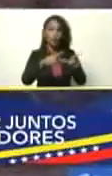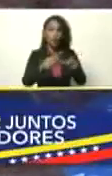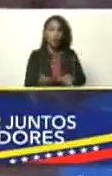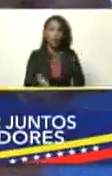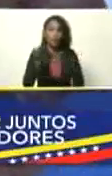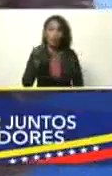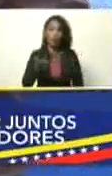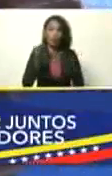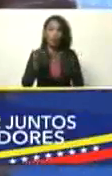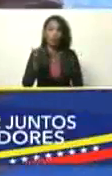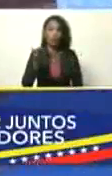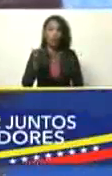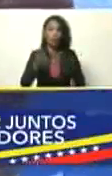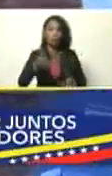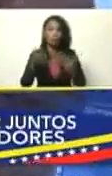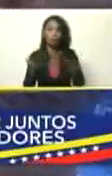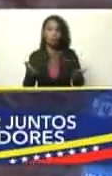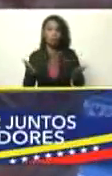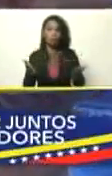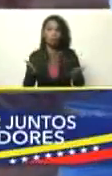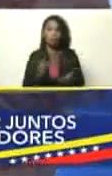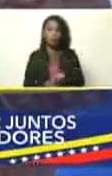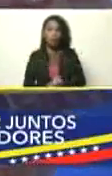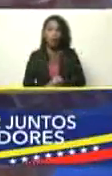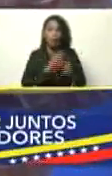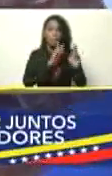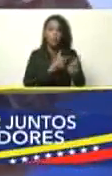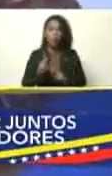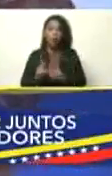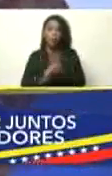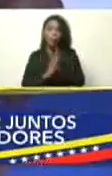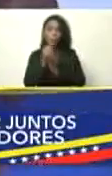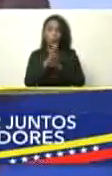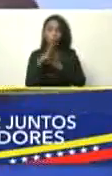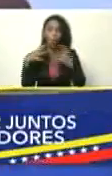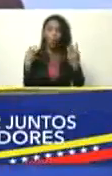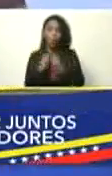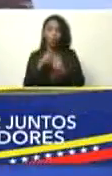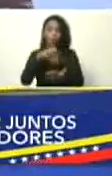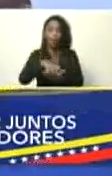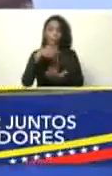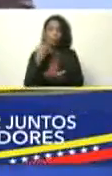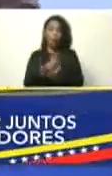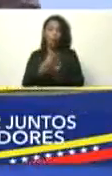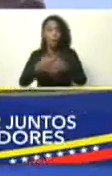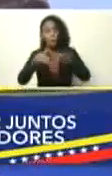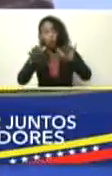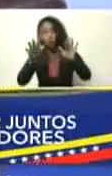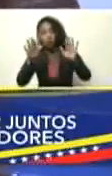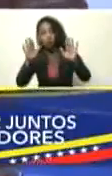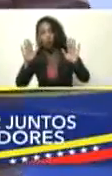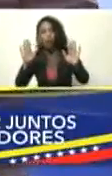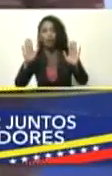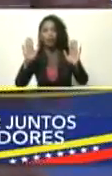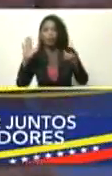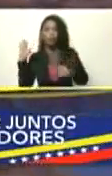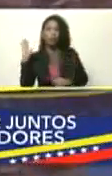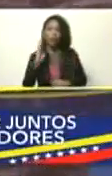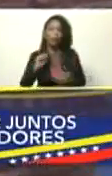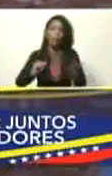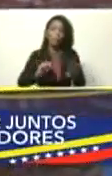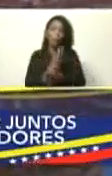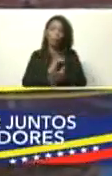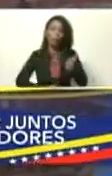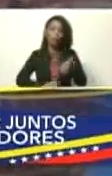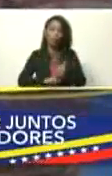Importante a través de el programa Emprender Juntos que en el estado Monagas, por supuesto, venimos impulsando.